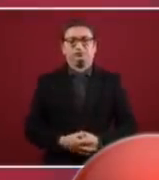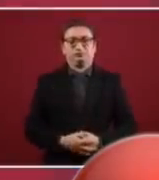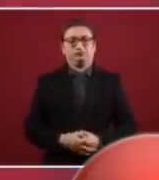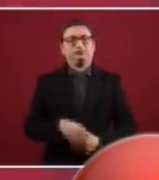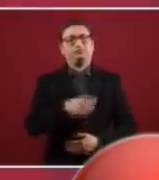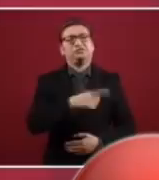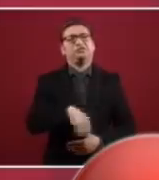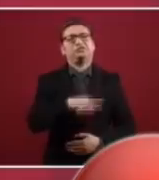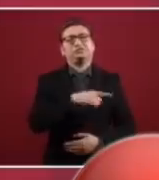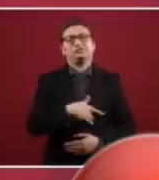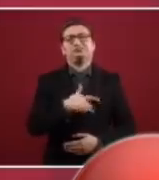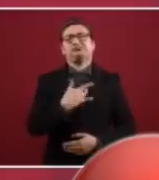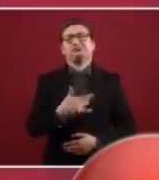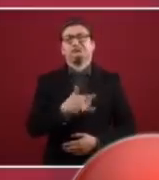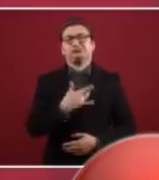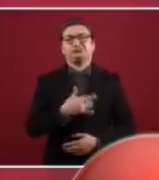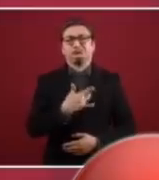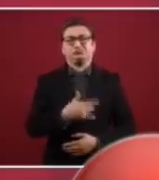estarían